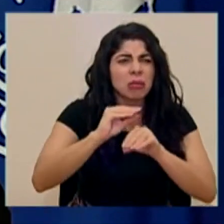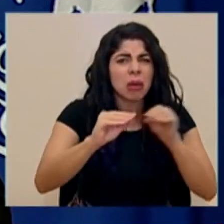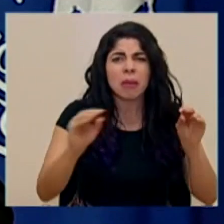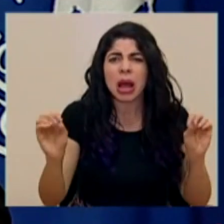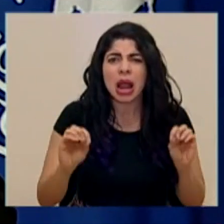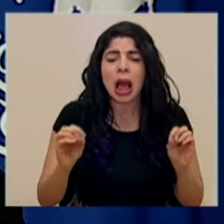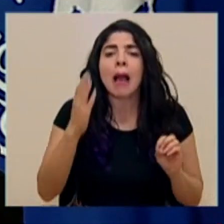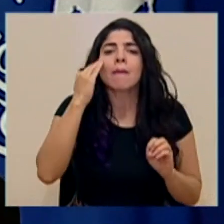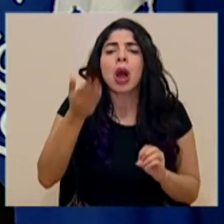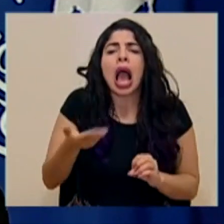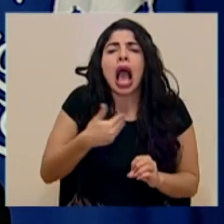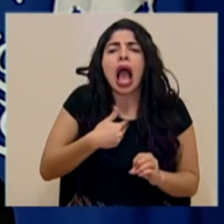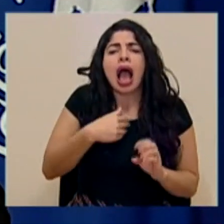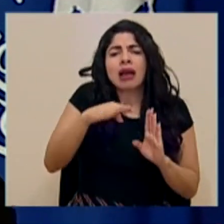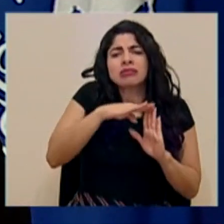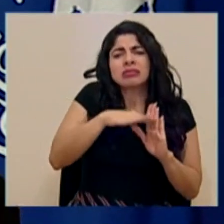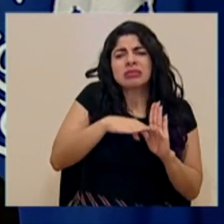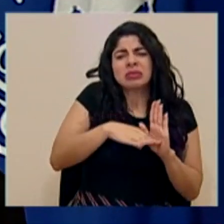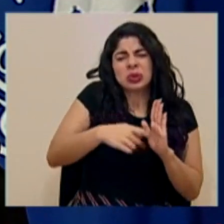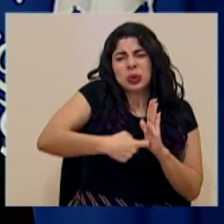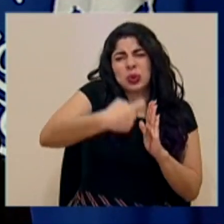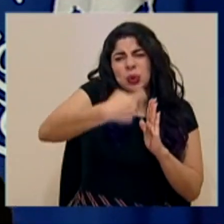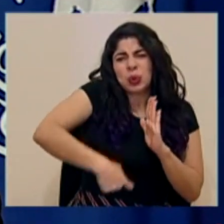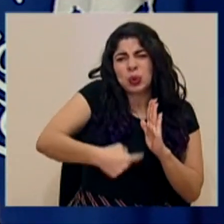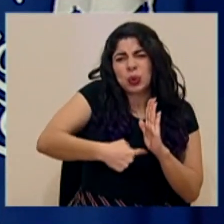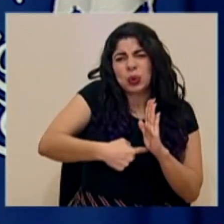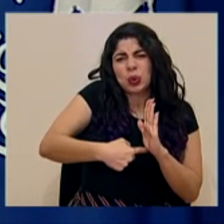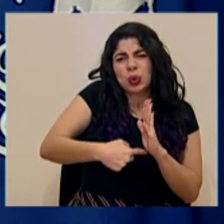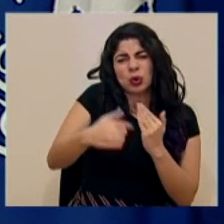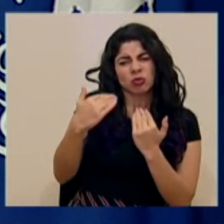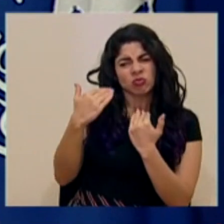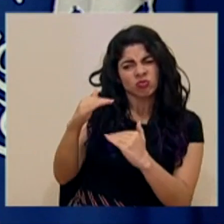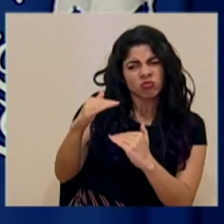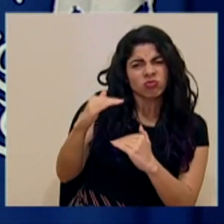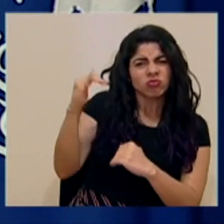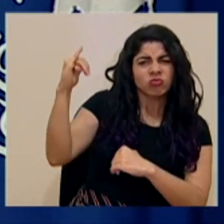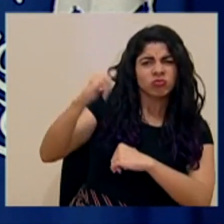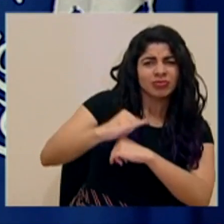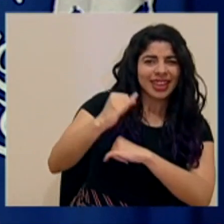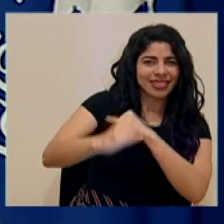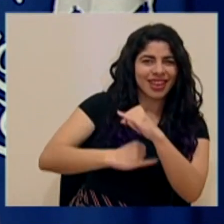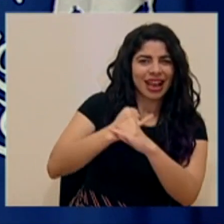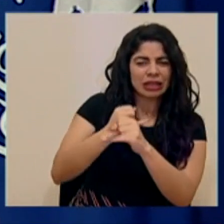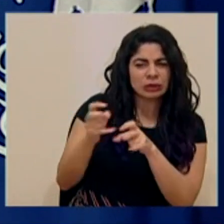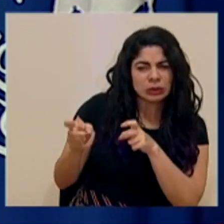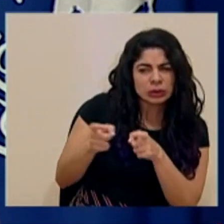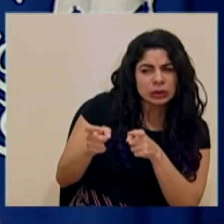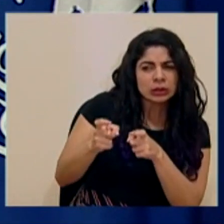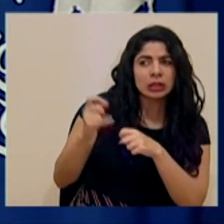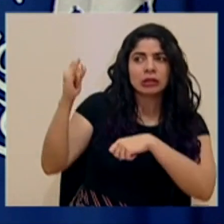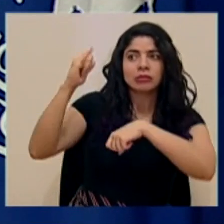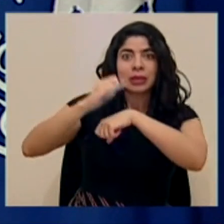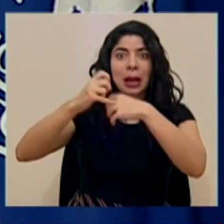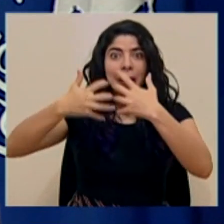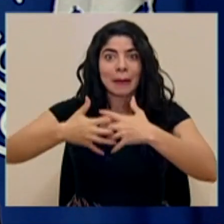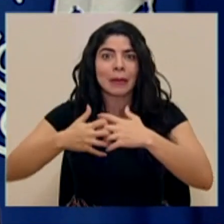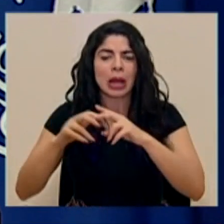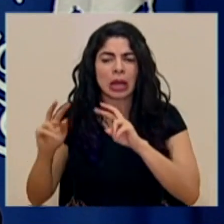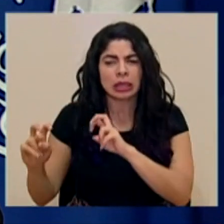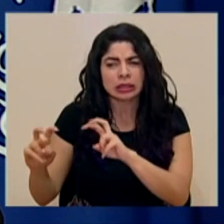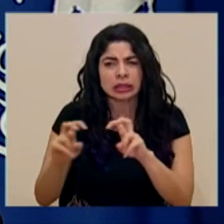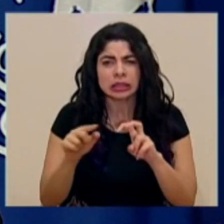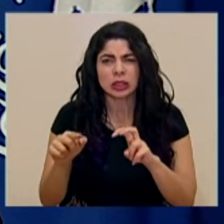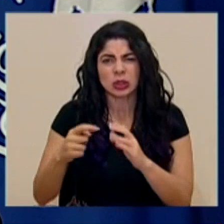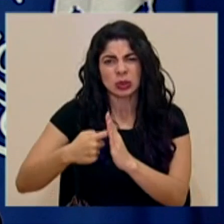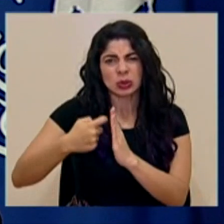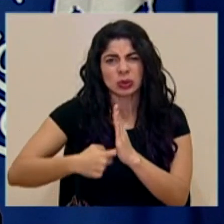de implementación de protocolos muy estrictos que hay hoy día en los aeropuertos internacionales y en las aerolíneas, que entre otras cosas